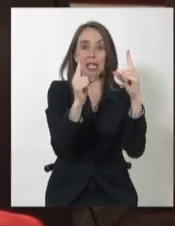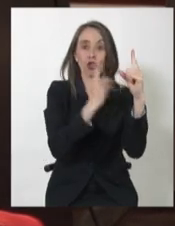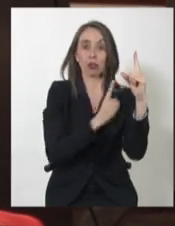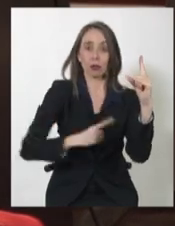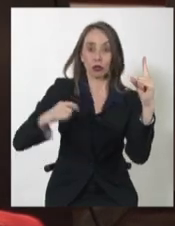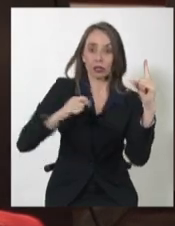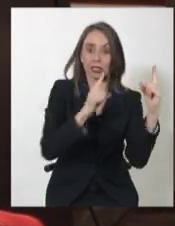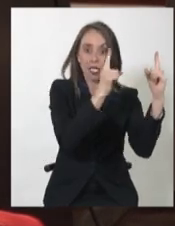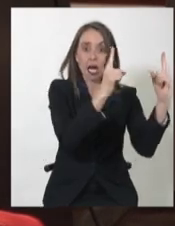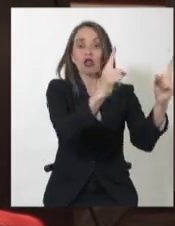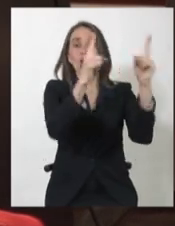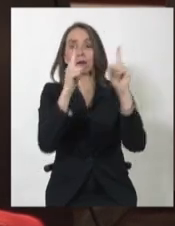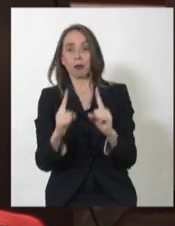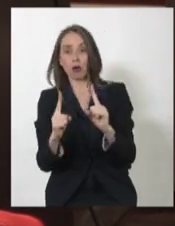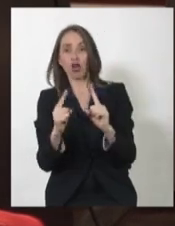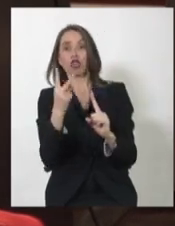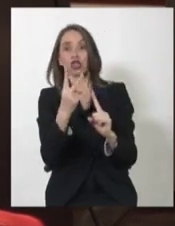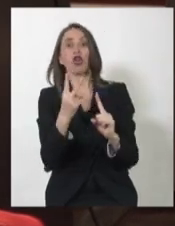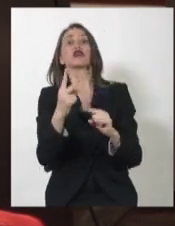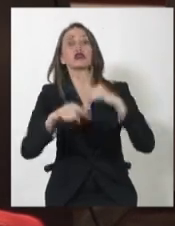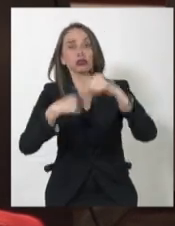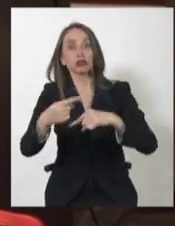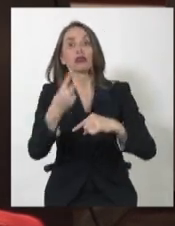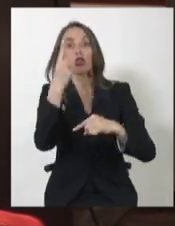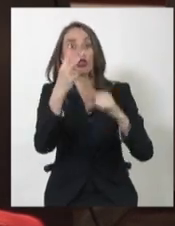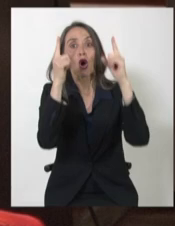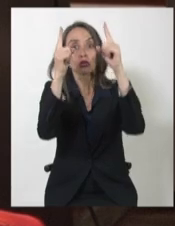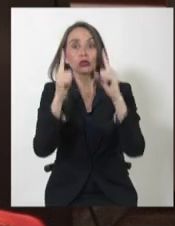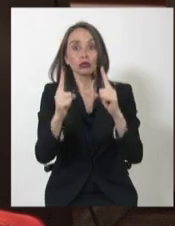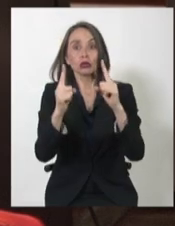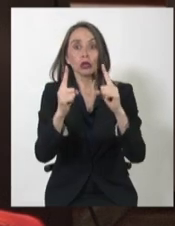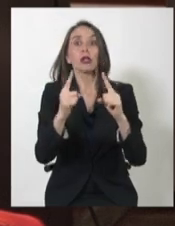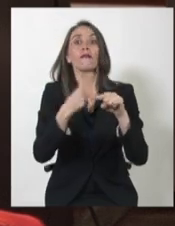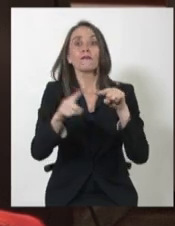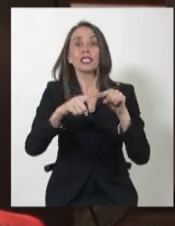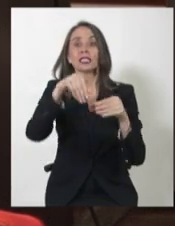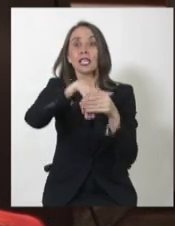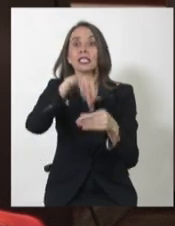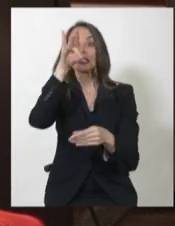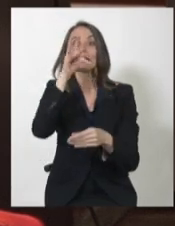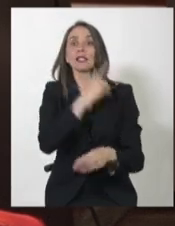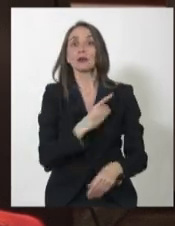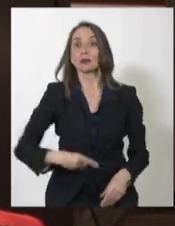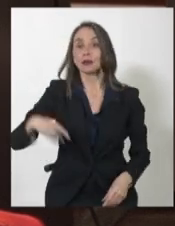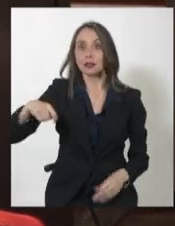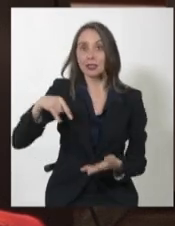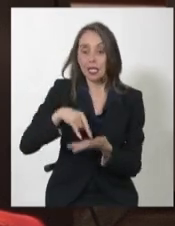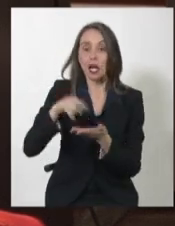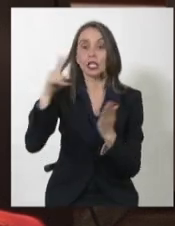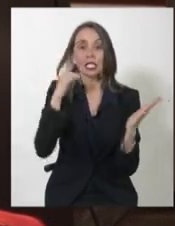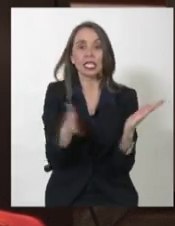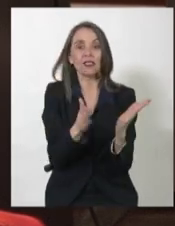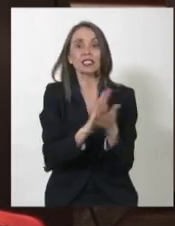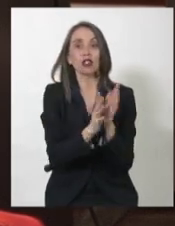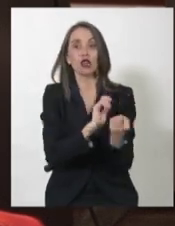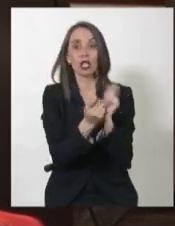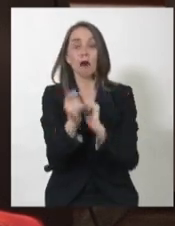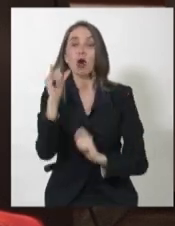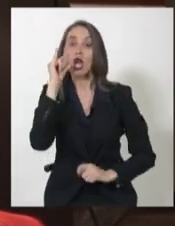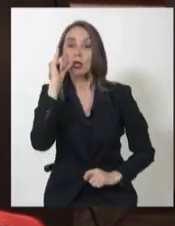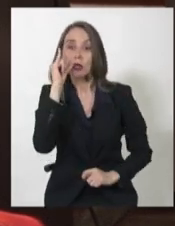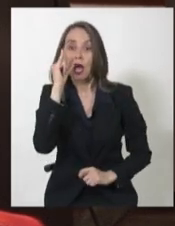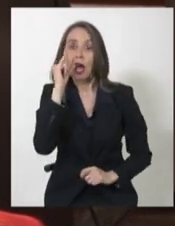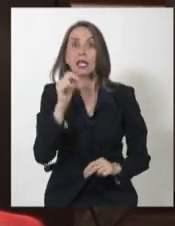se eligen nuevos congresales y este tiene que ratificar esa revisión completa. Entonces, y en Italia, por ejemplo, hay